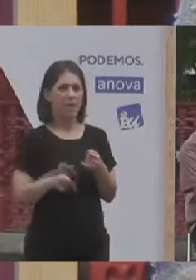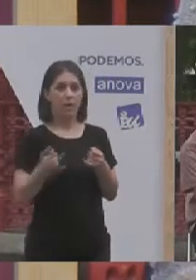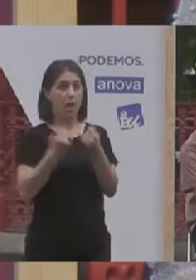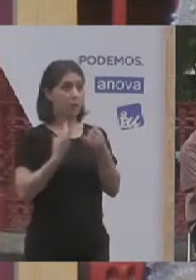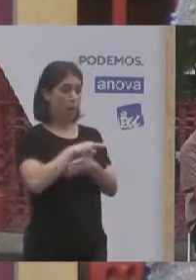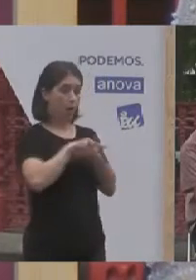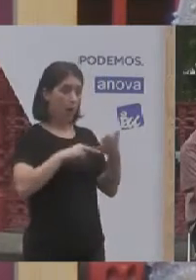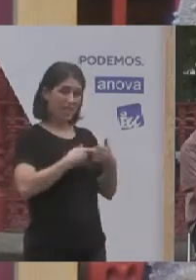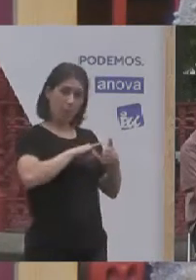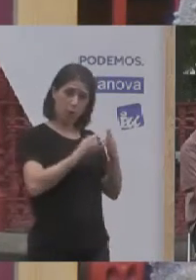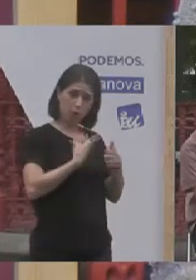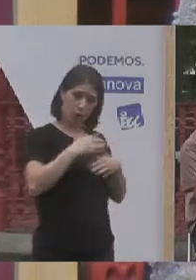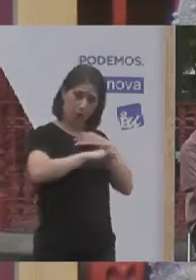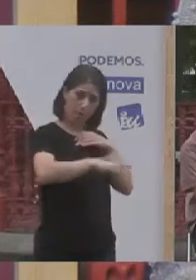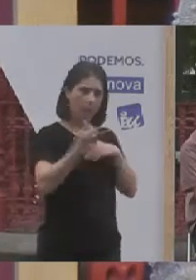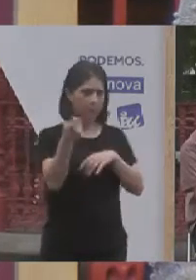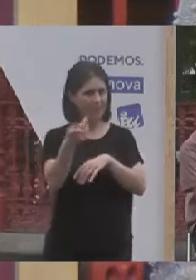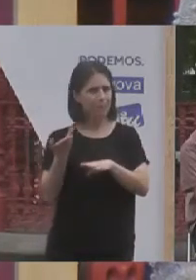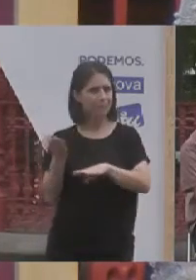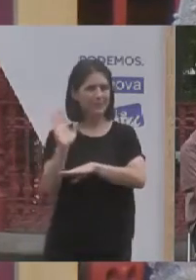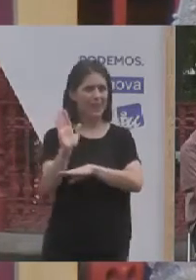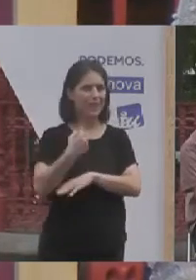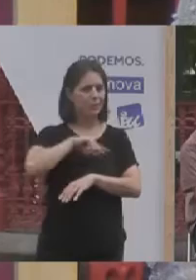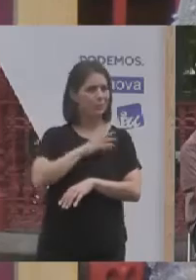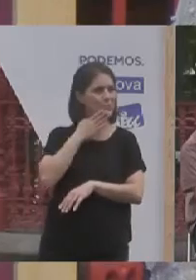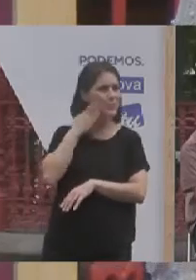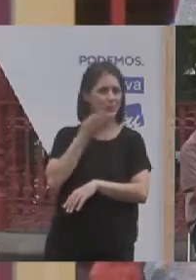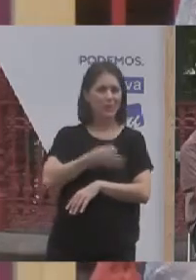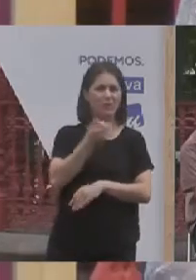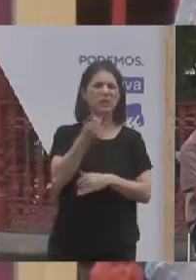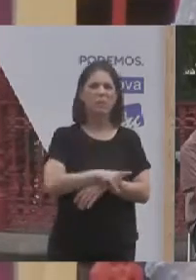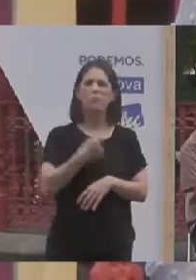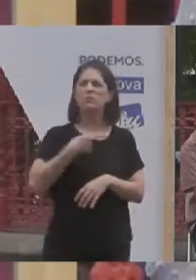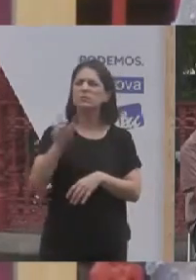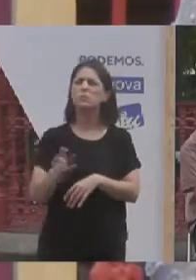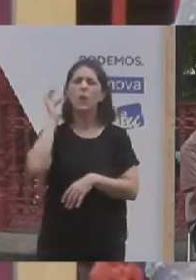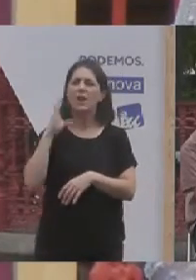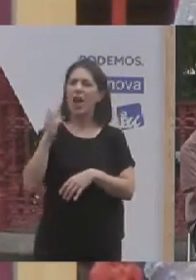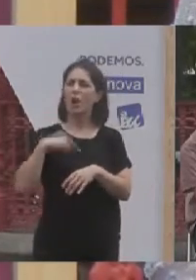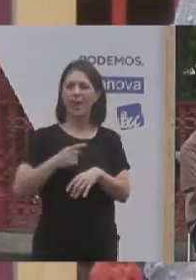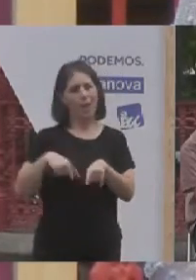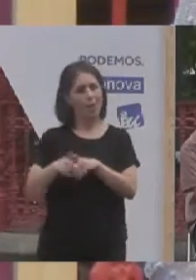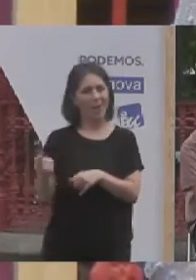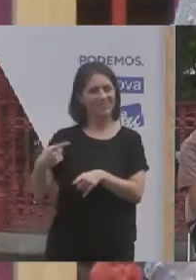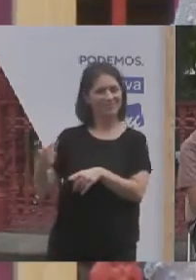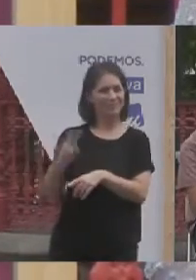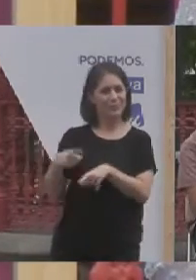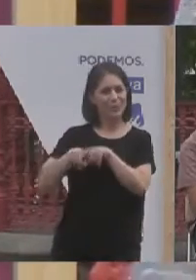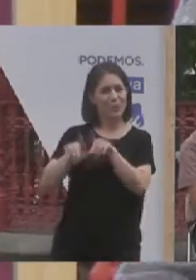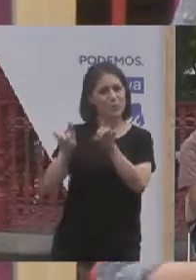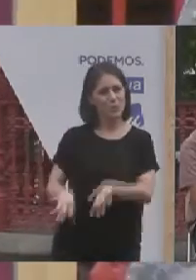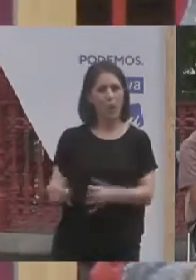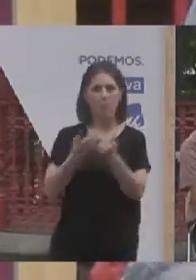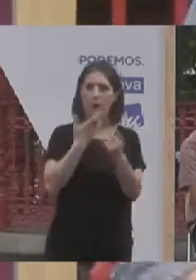Galicia e o proxecto de En Marea, e sentimos tamén orgullo de ver mulleres como Carolina, que tamén é das nosas, en debates